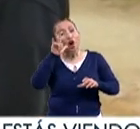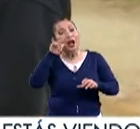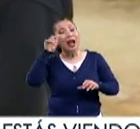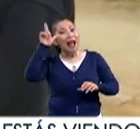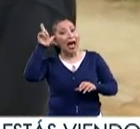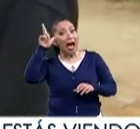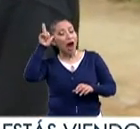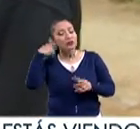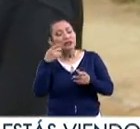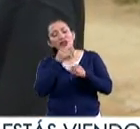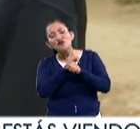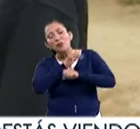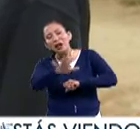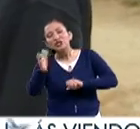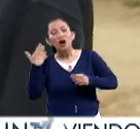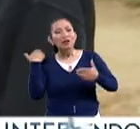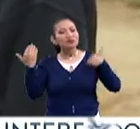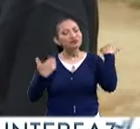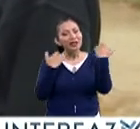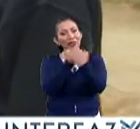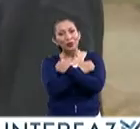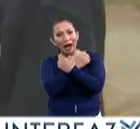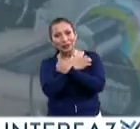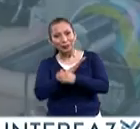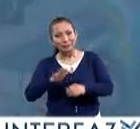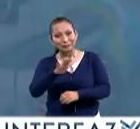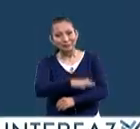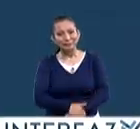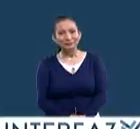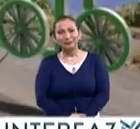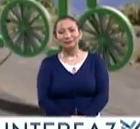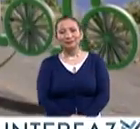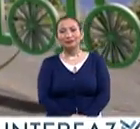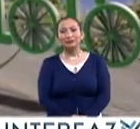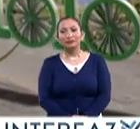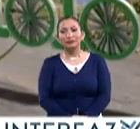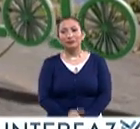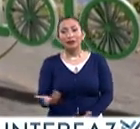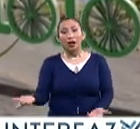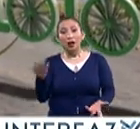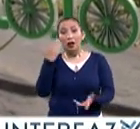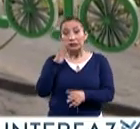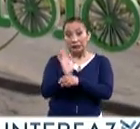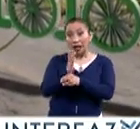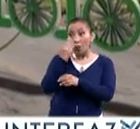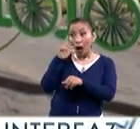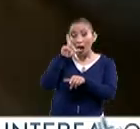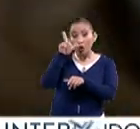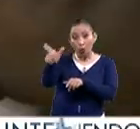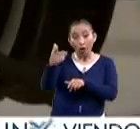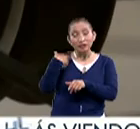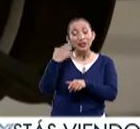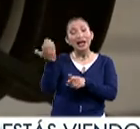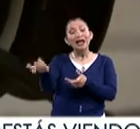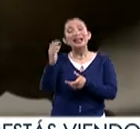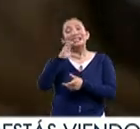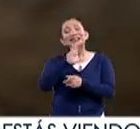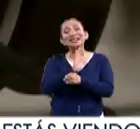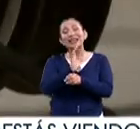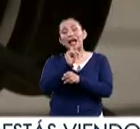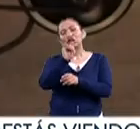ofrece información, entretenimiento y educación. Cine sin electricidad, llega el Festival Cine